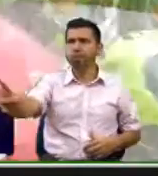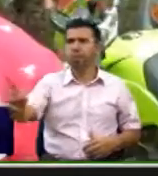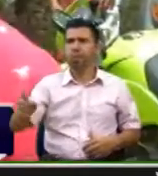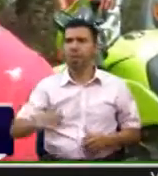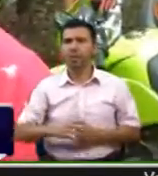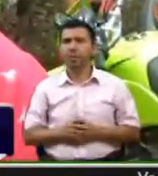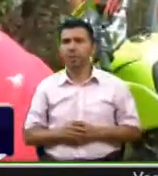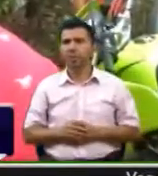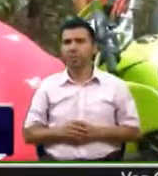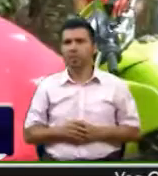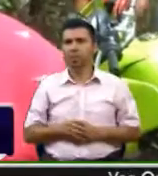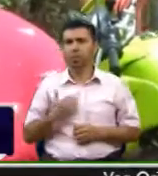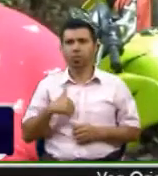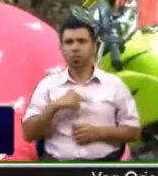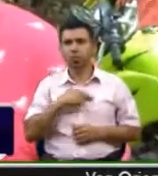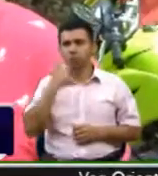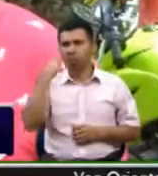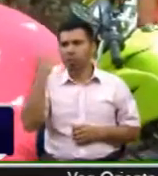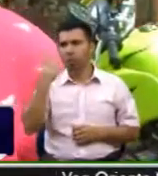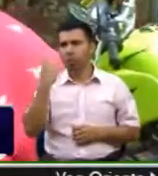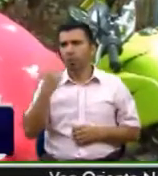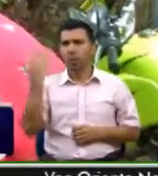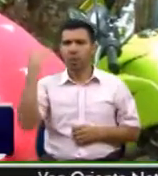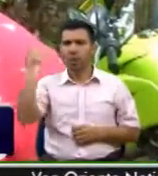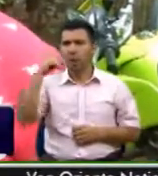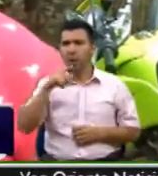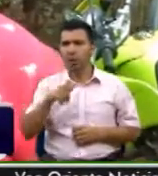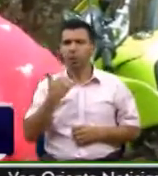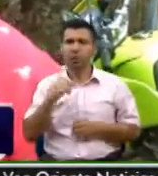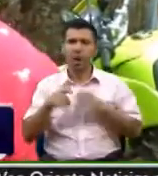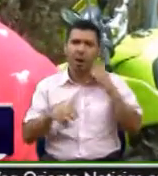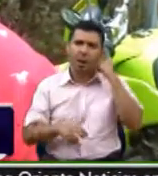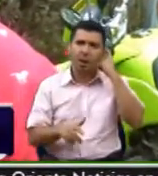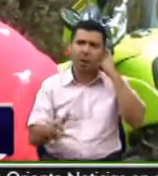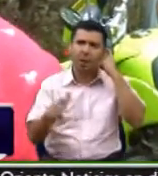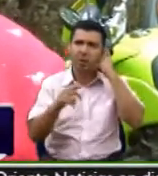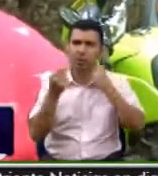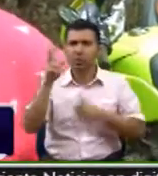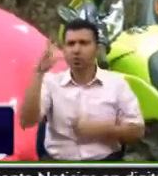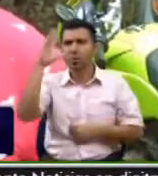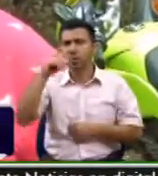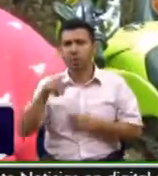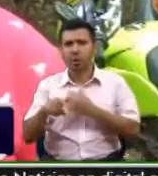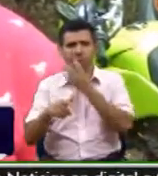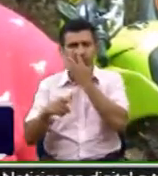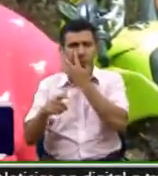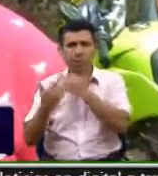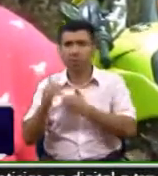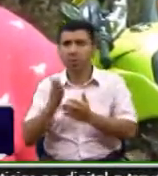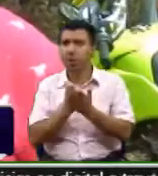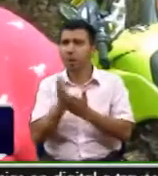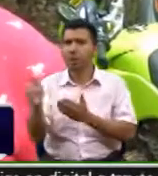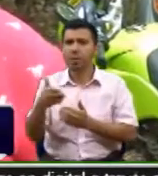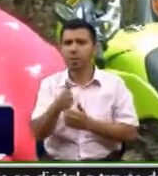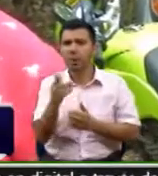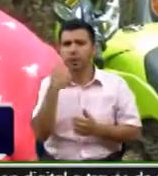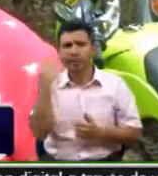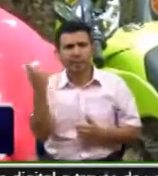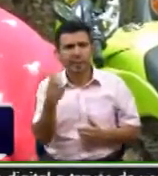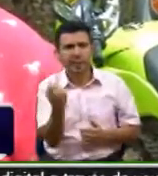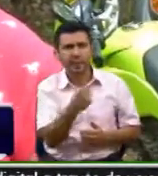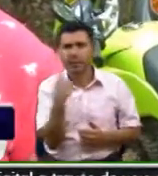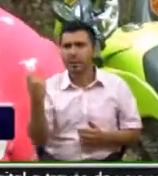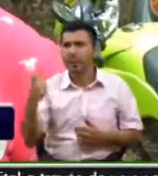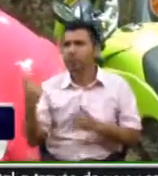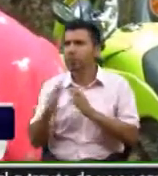recorrimos todo el río anoche, se hicieron las 12 de la noche, pues nos fuimos para la casa a ver